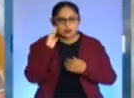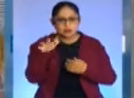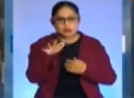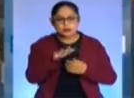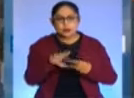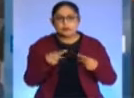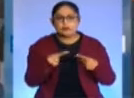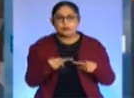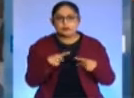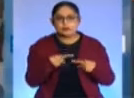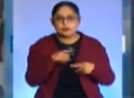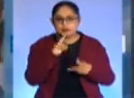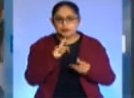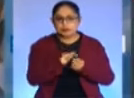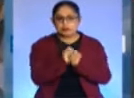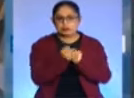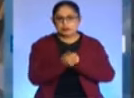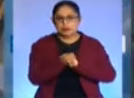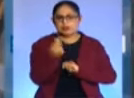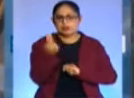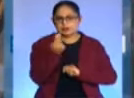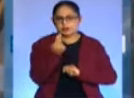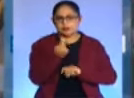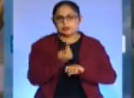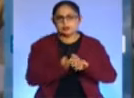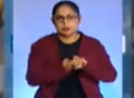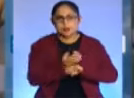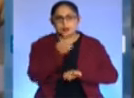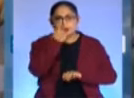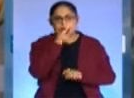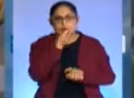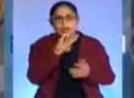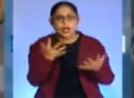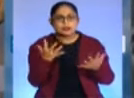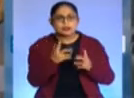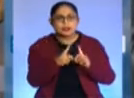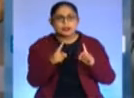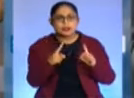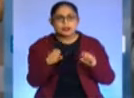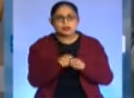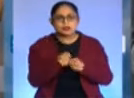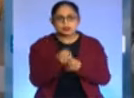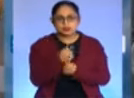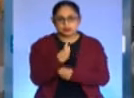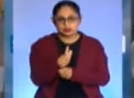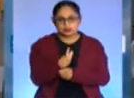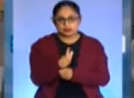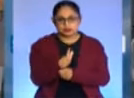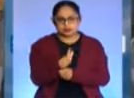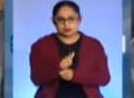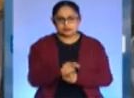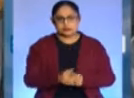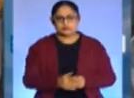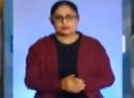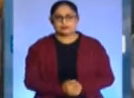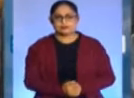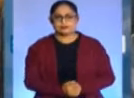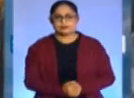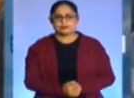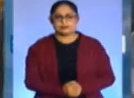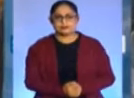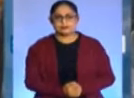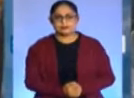parte de la transformación que necesita el estado para generar el desarrollo social sostenible. SM